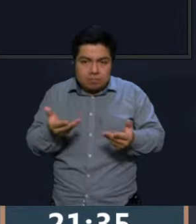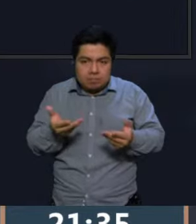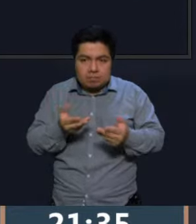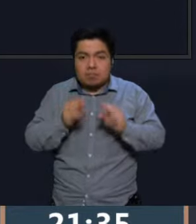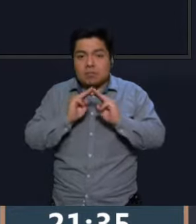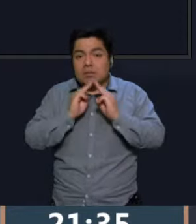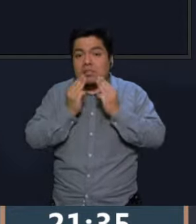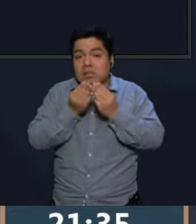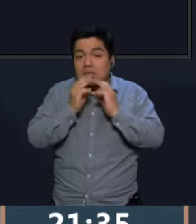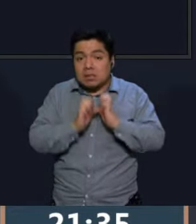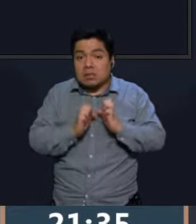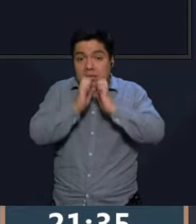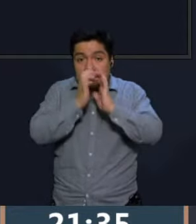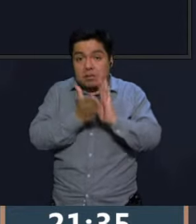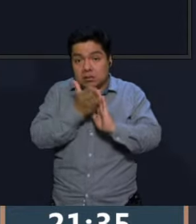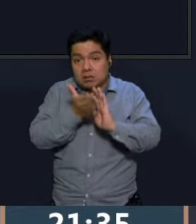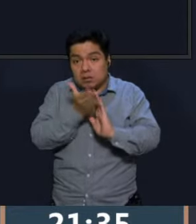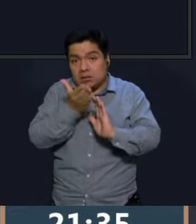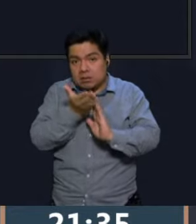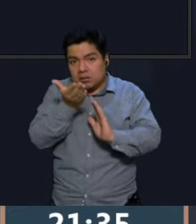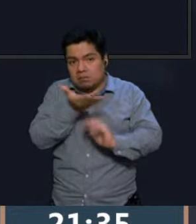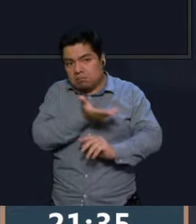es una frase que está construida